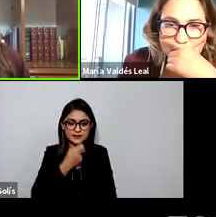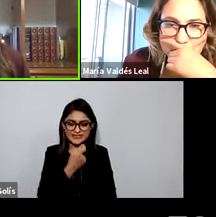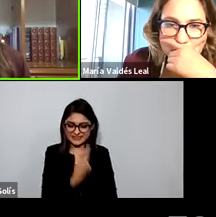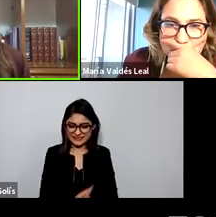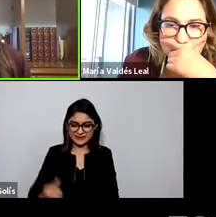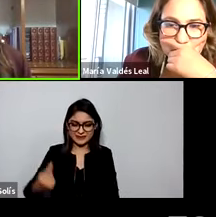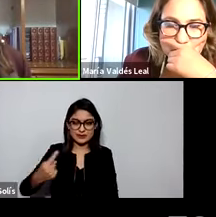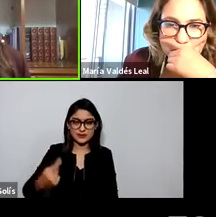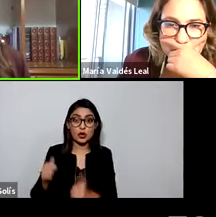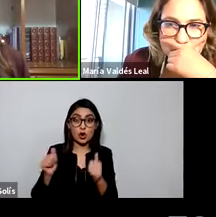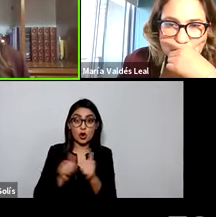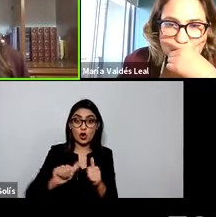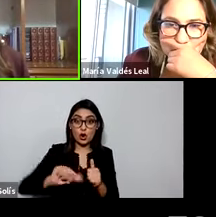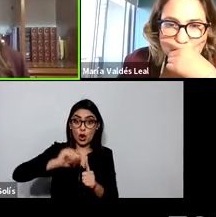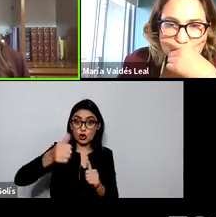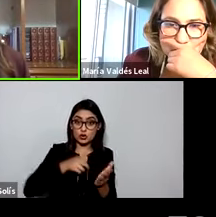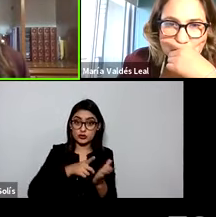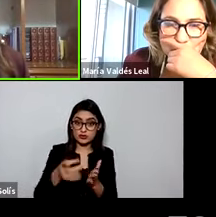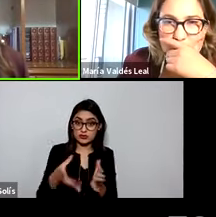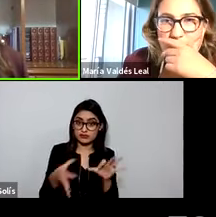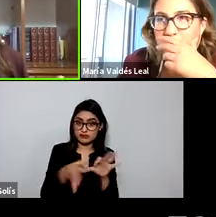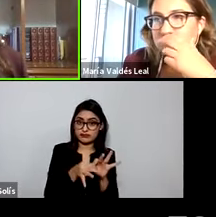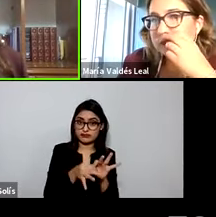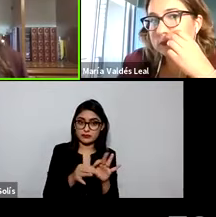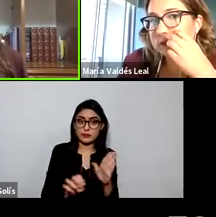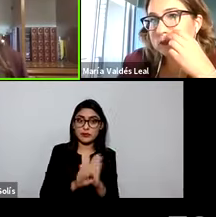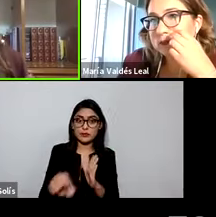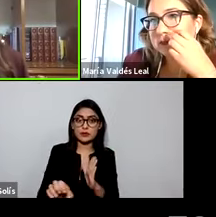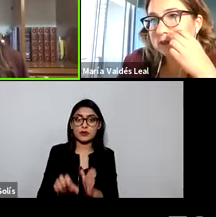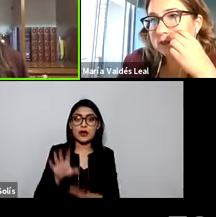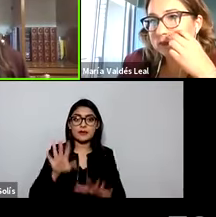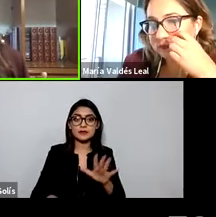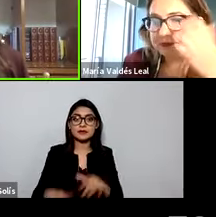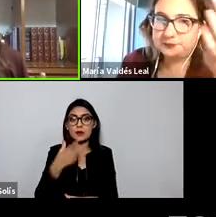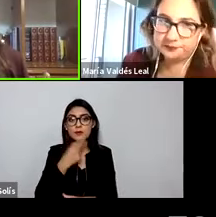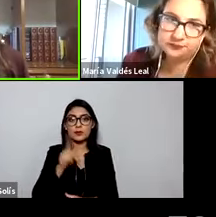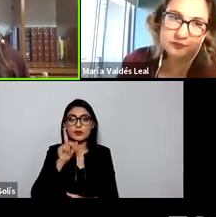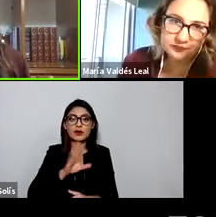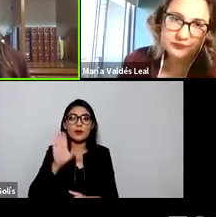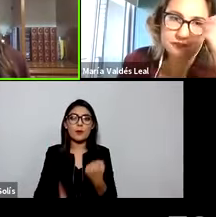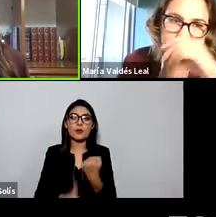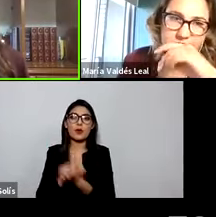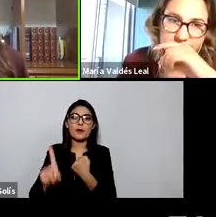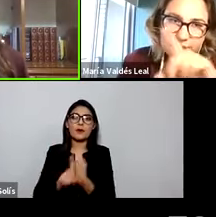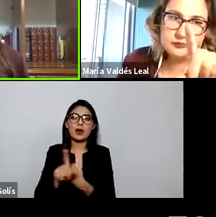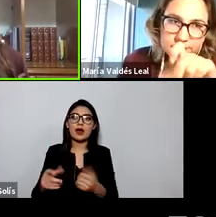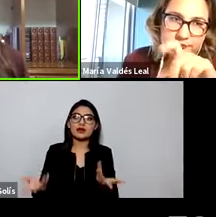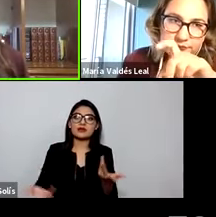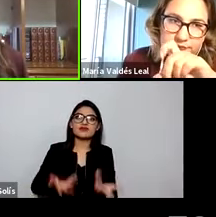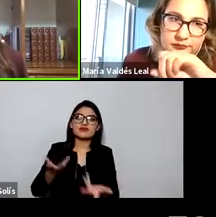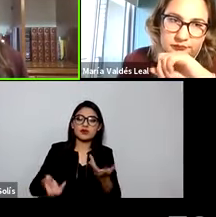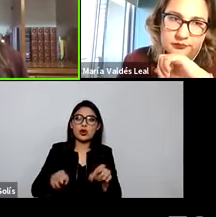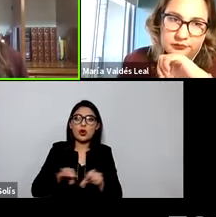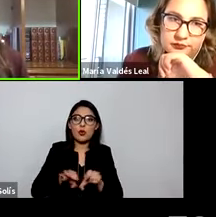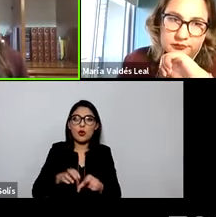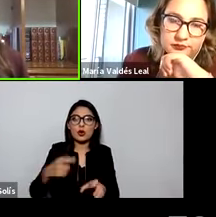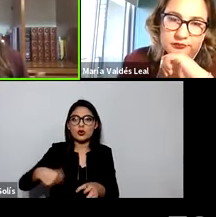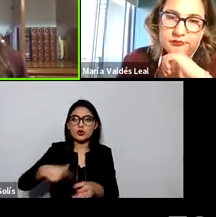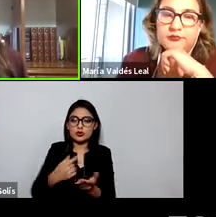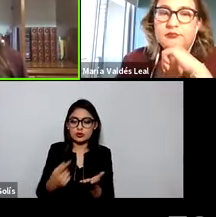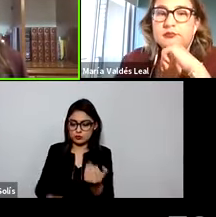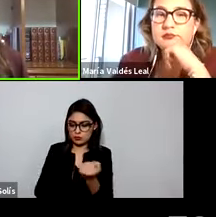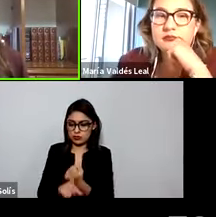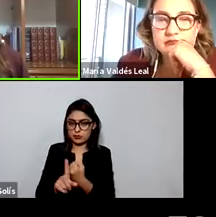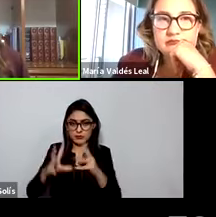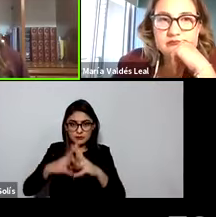derechos. Porque cuando hablamos de género, entonces ya resulta problemático, o ya resulta, ay no, ¿cómo lo resolvemos? Pues creo que es parte del trabajo